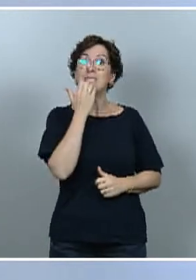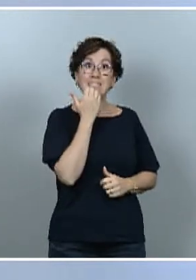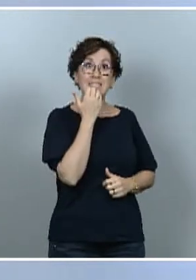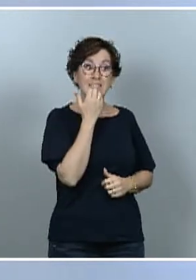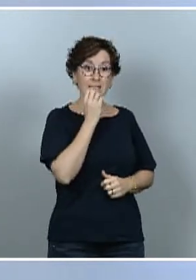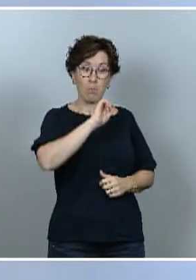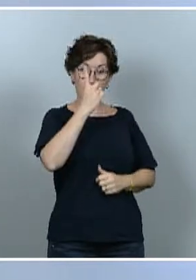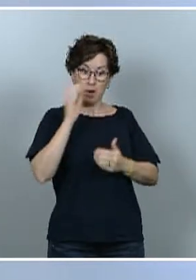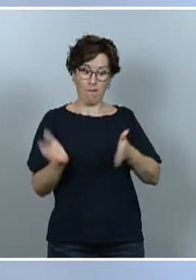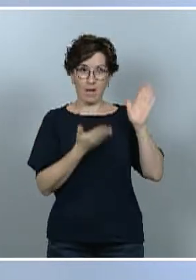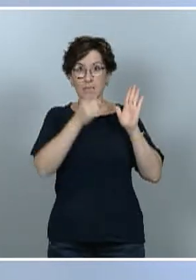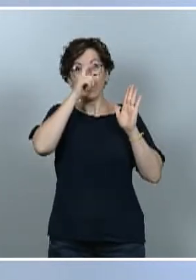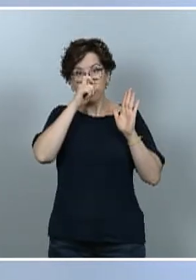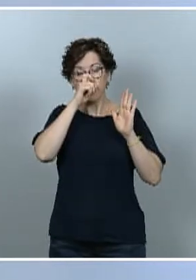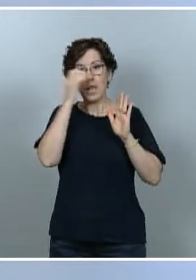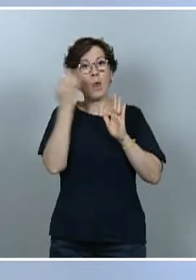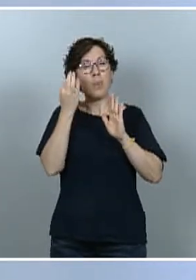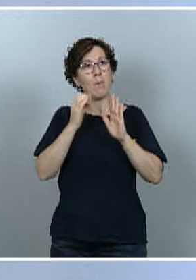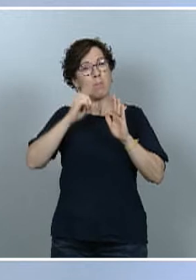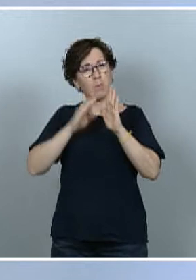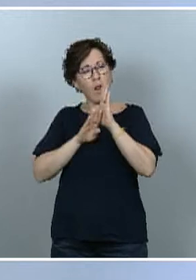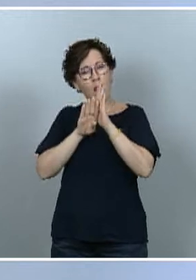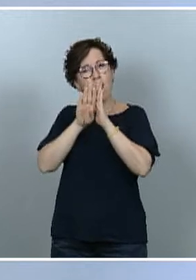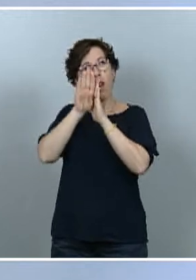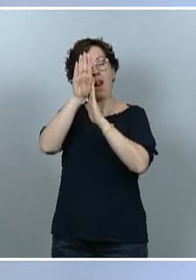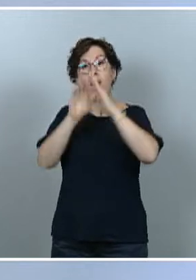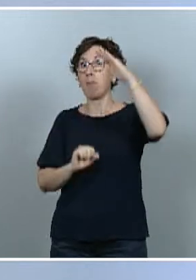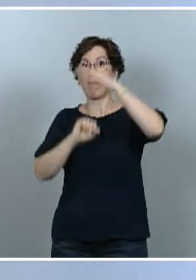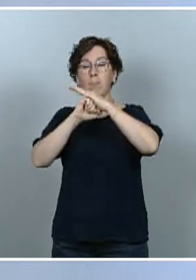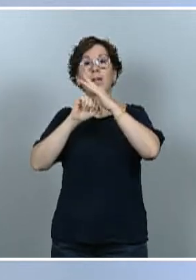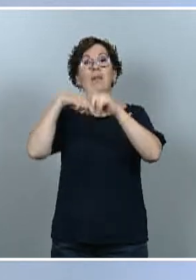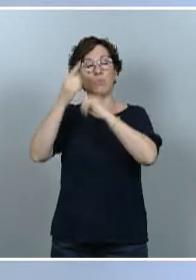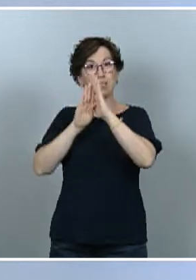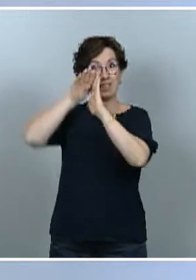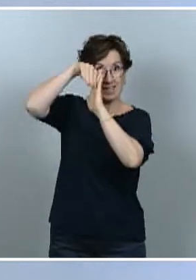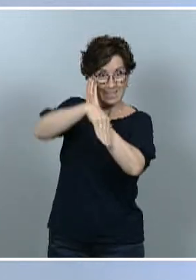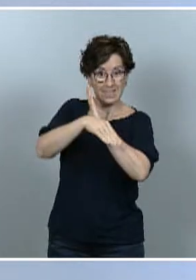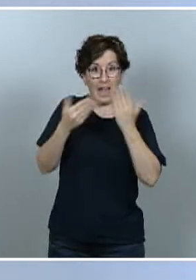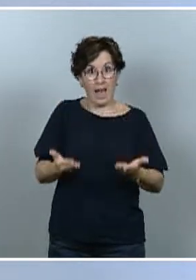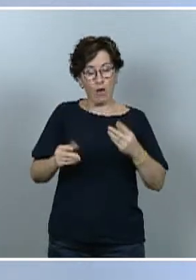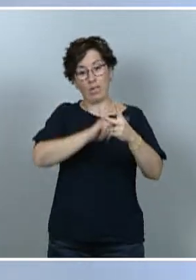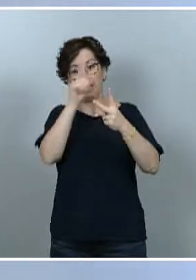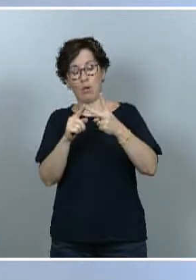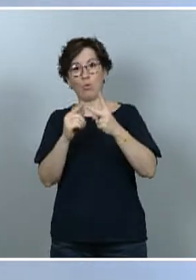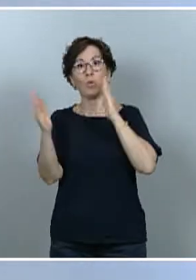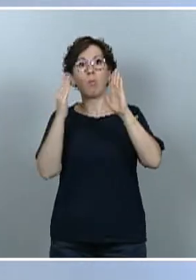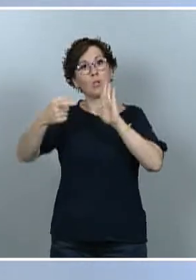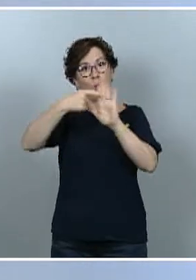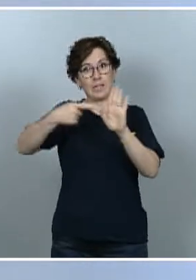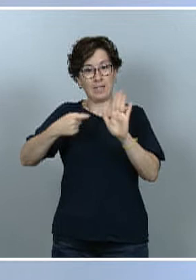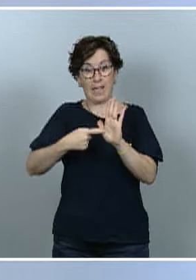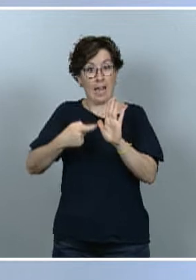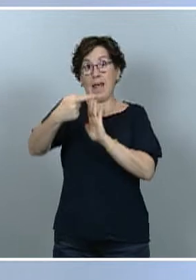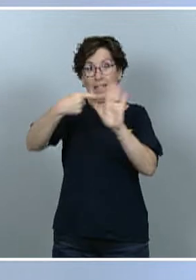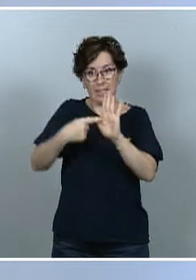consistía en alcanzar el pico y doblegarlo, la segunda etapa es esta de la desescalada, que está ya en sus etapas finales, forma